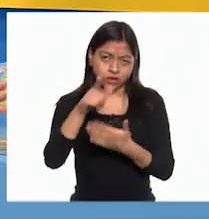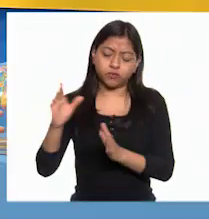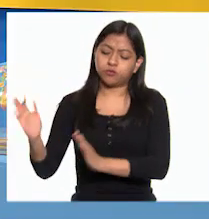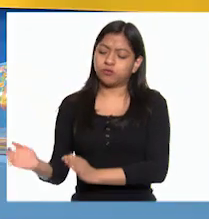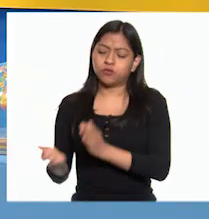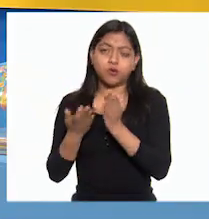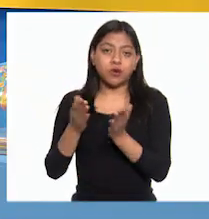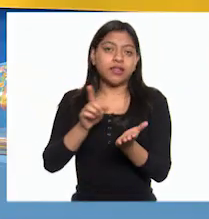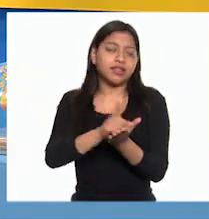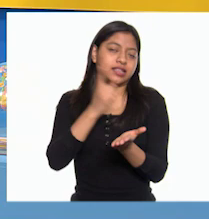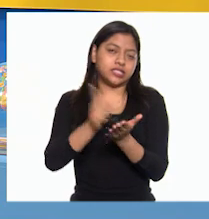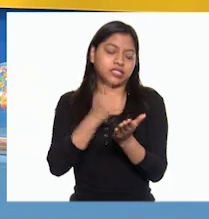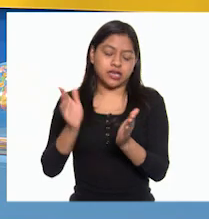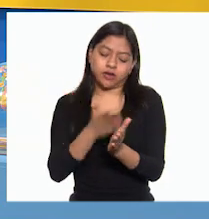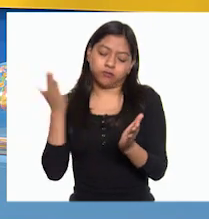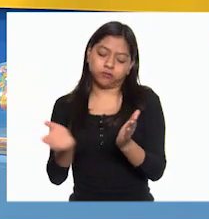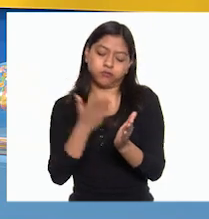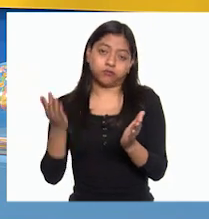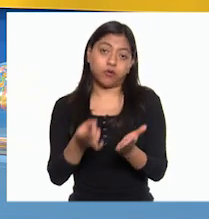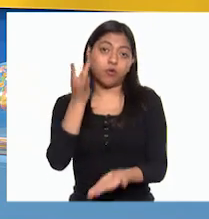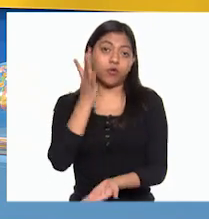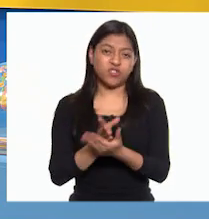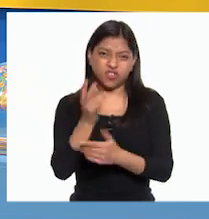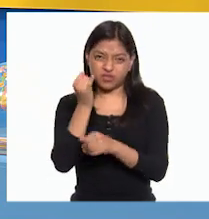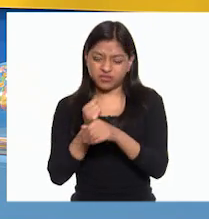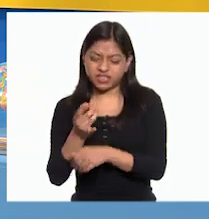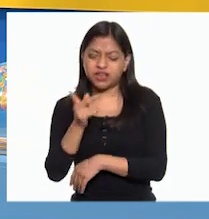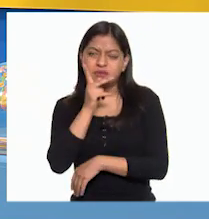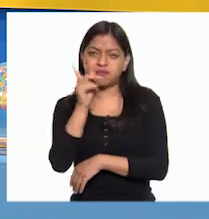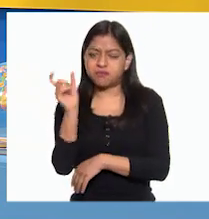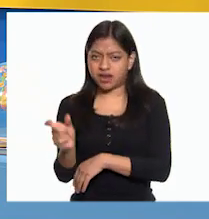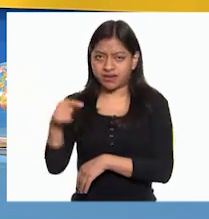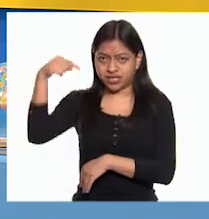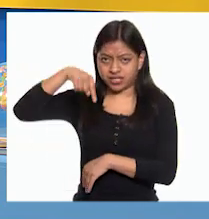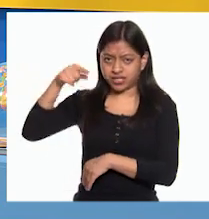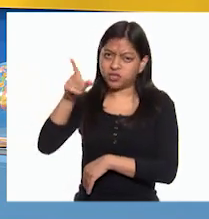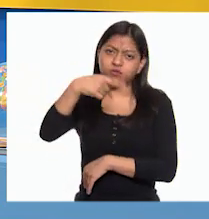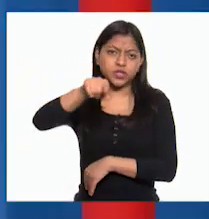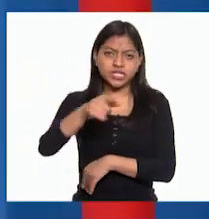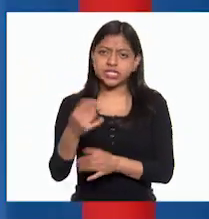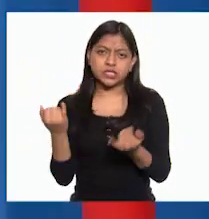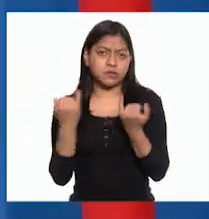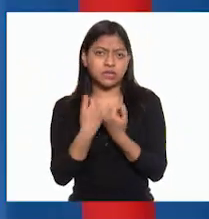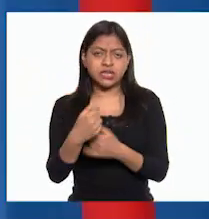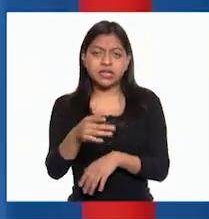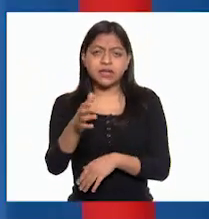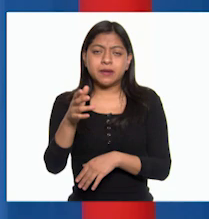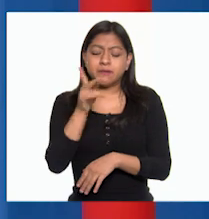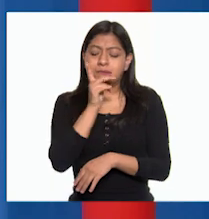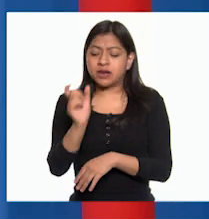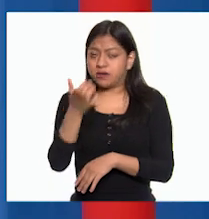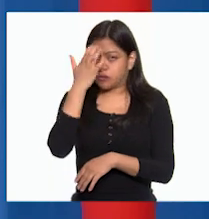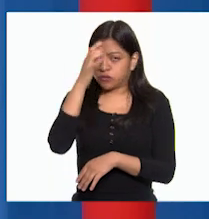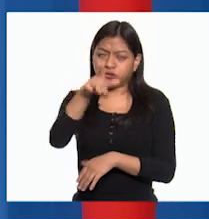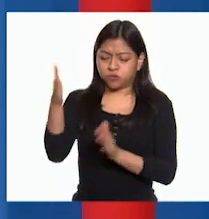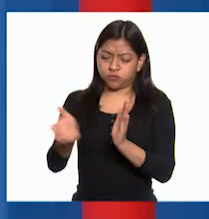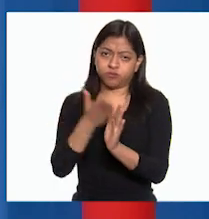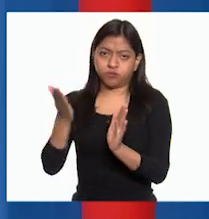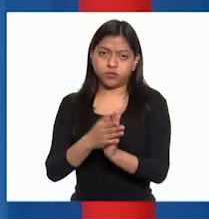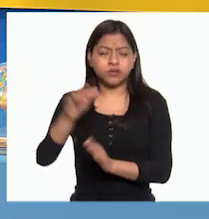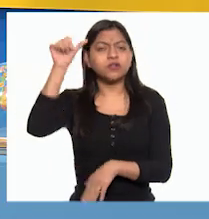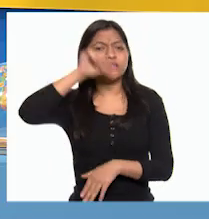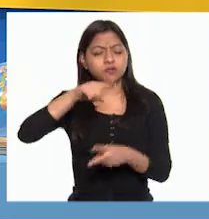con libertad y no solo investiguen en torno a las palabras que buscamos aquí. ¿Y qué textos literarios leeremos hoy,